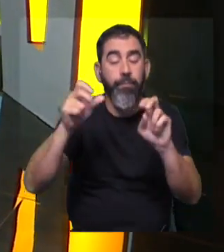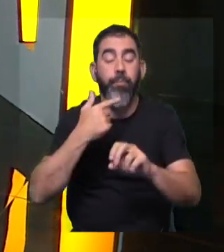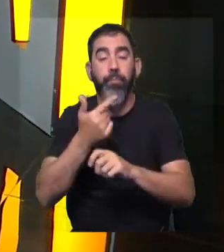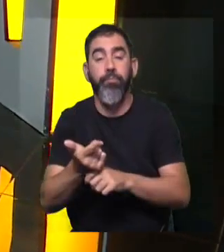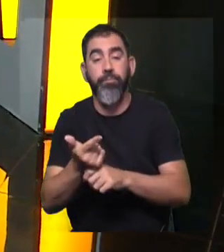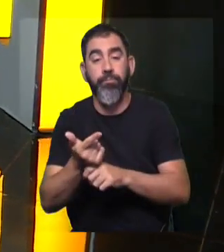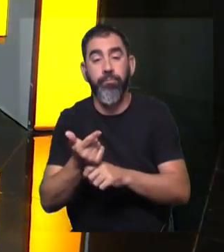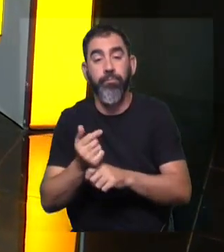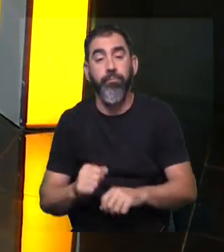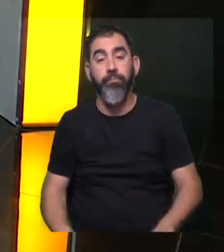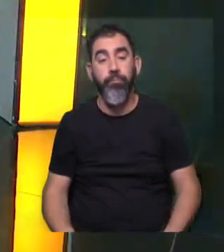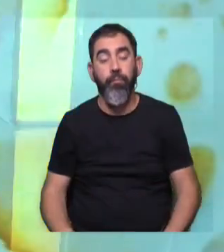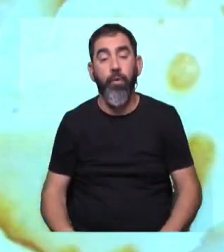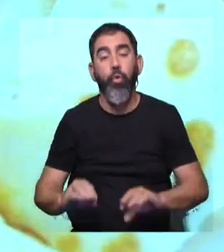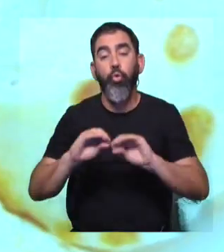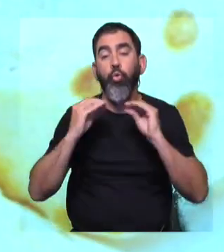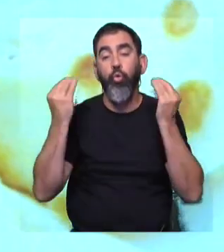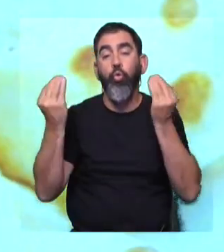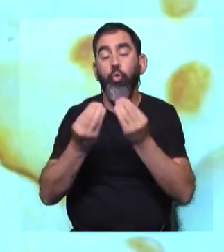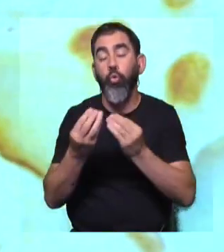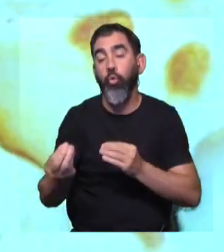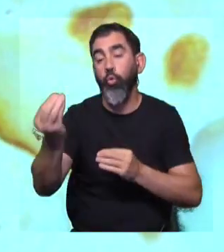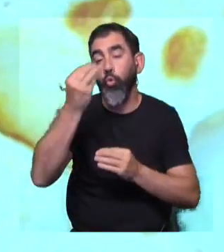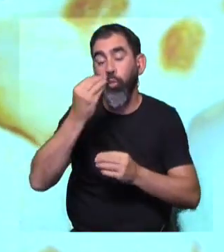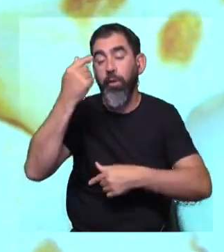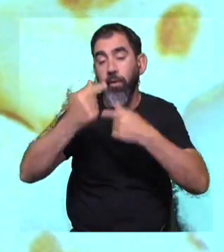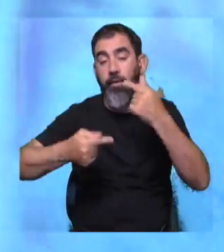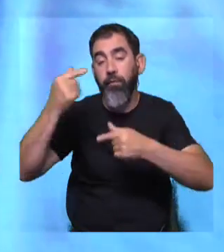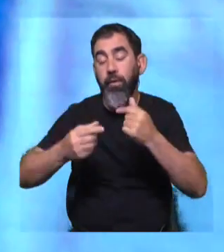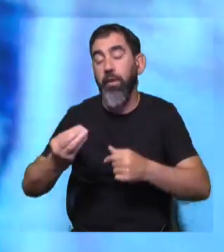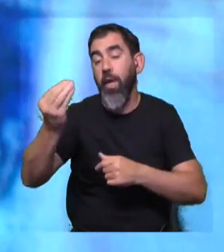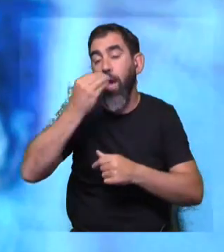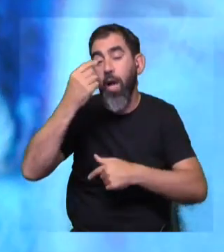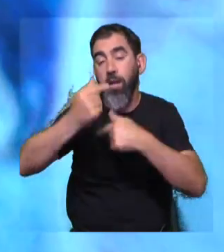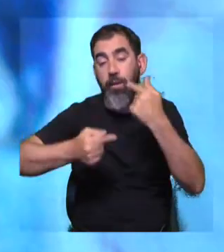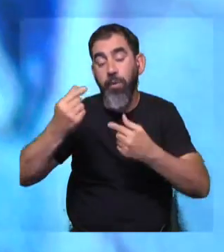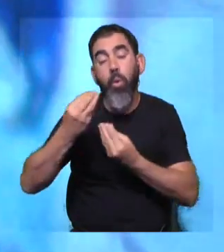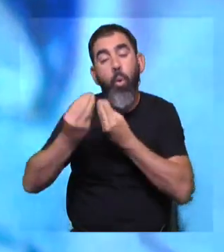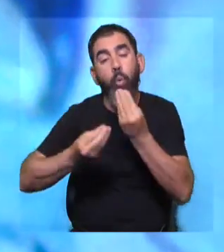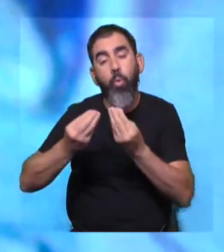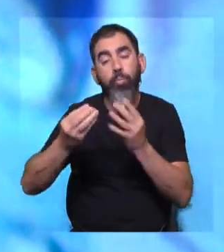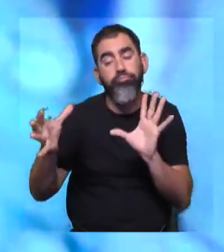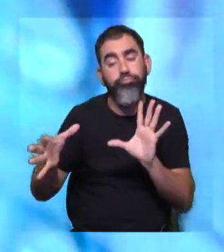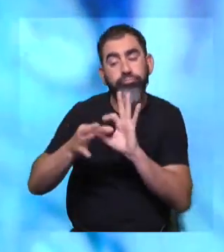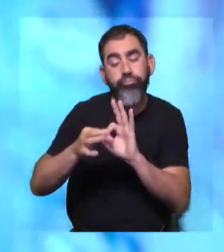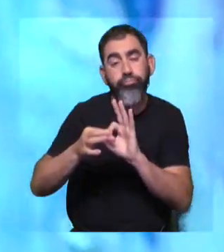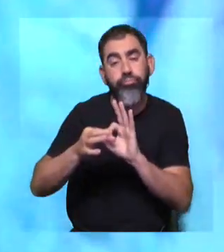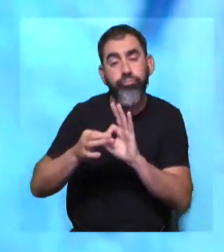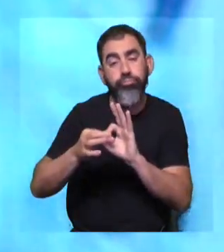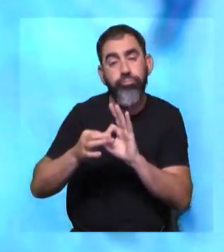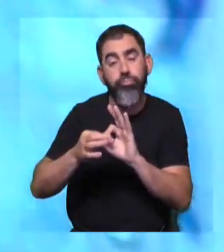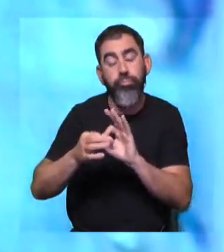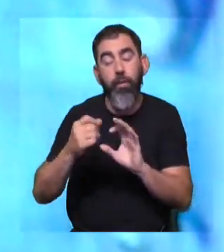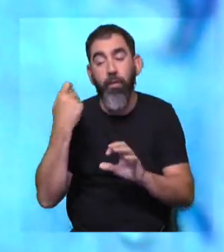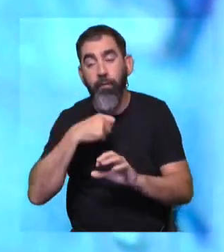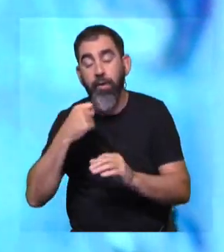ejemplo, con las cantidades de ingesta, los distintos tipos de alimento y cómo esto puede asociarse con la abundancia o